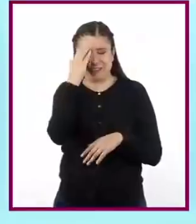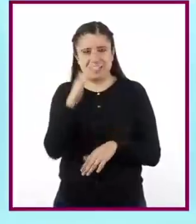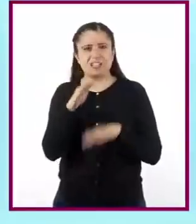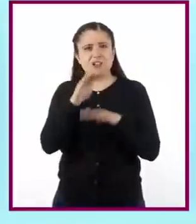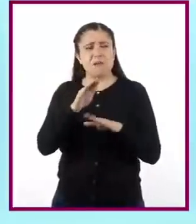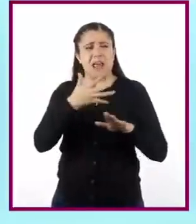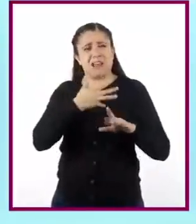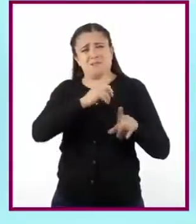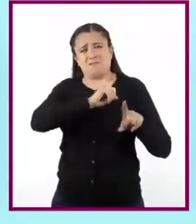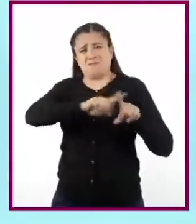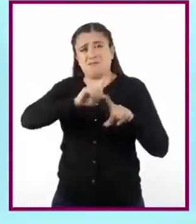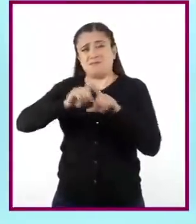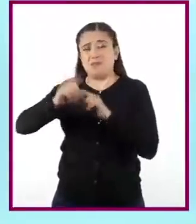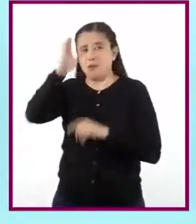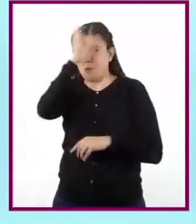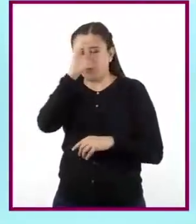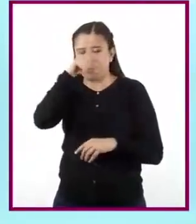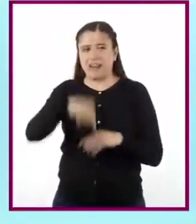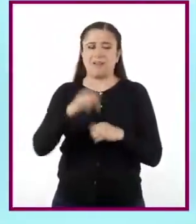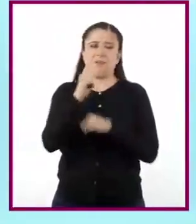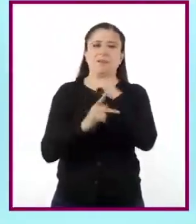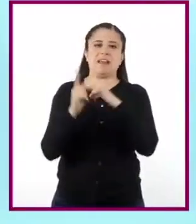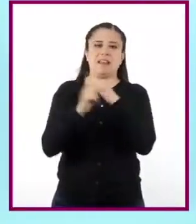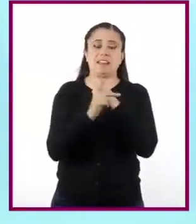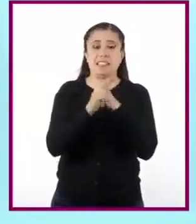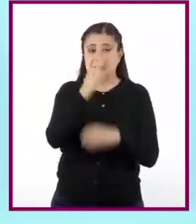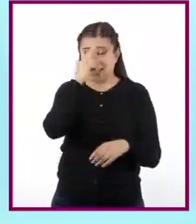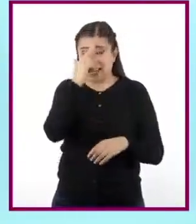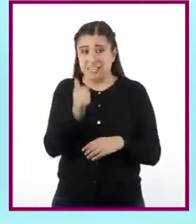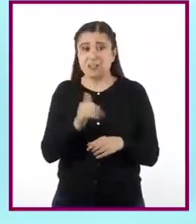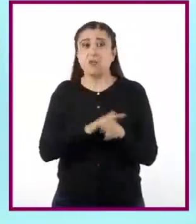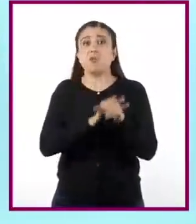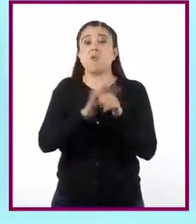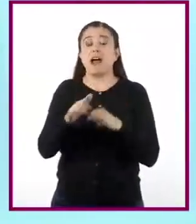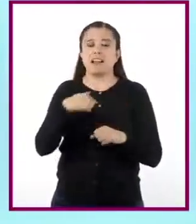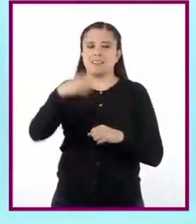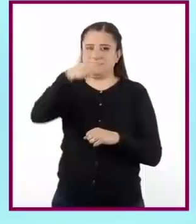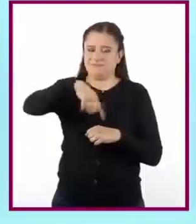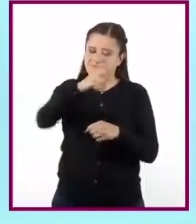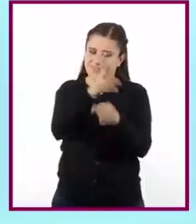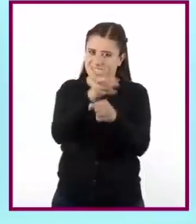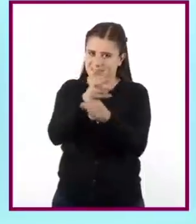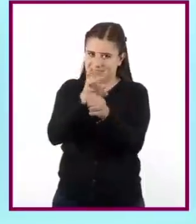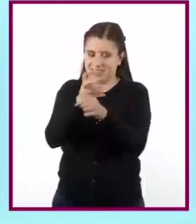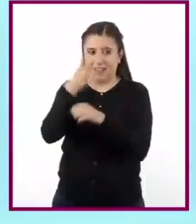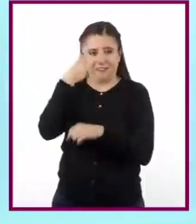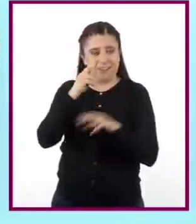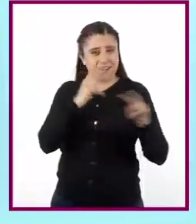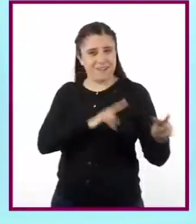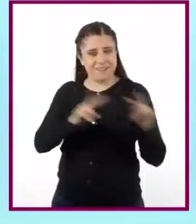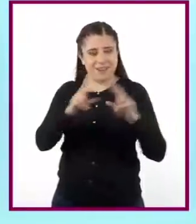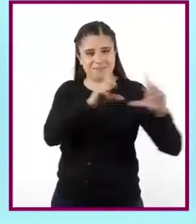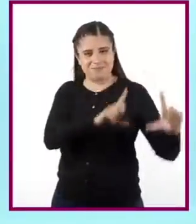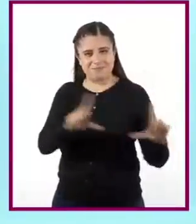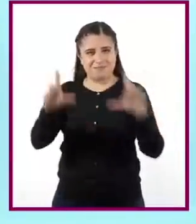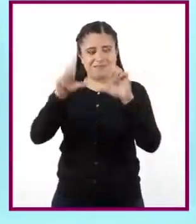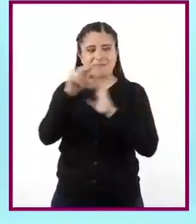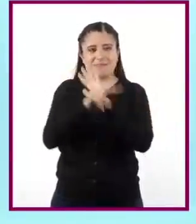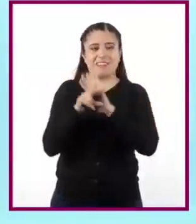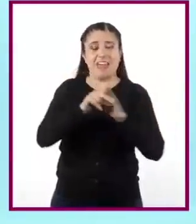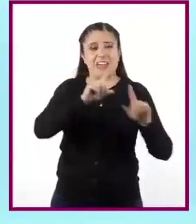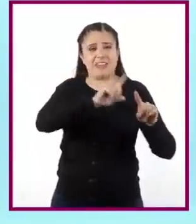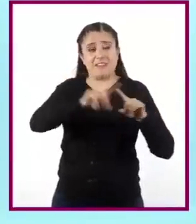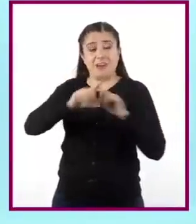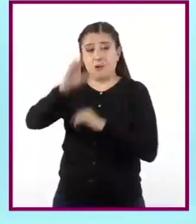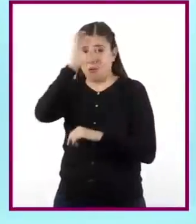la diversidad cultural de nuestro país, razón por la cual las y los invitamos a ver el siguiente video, La